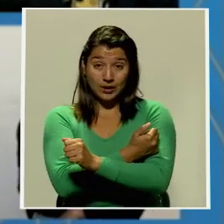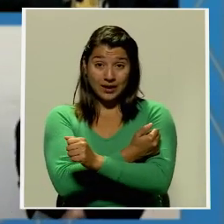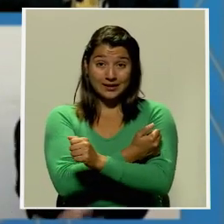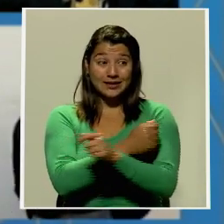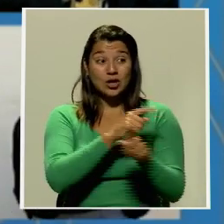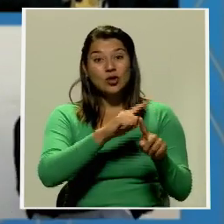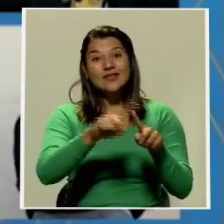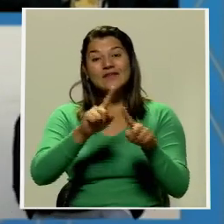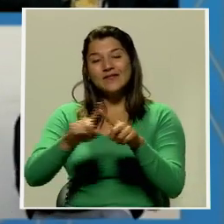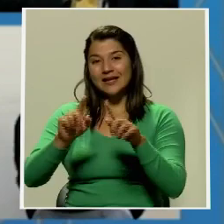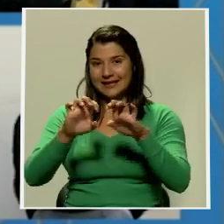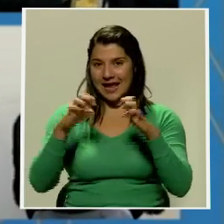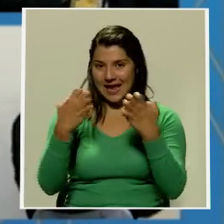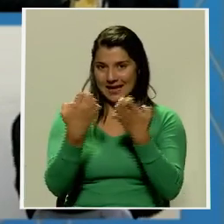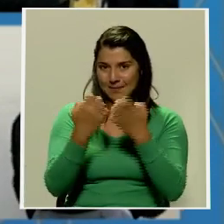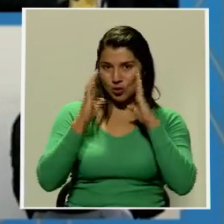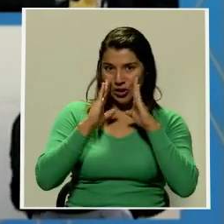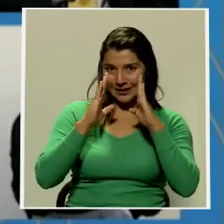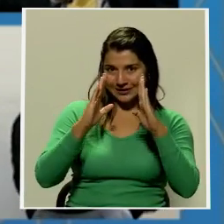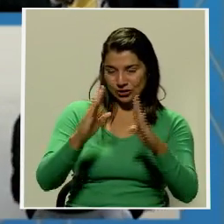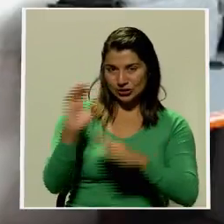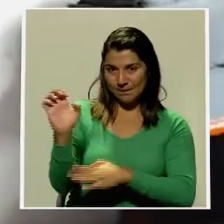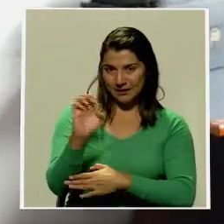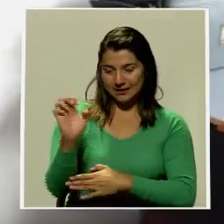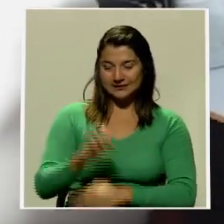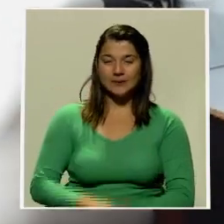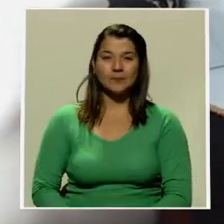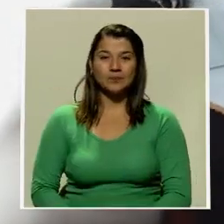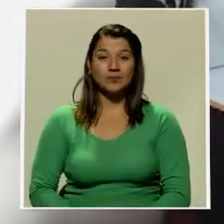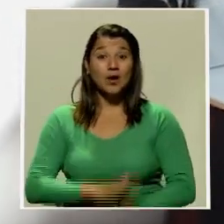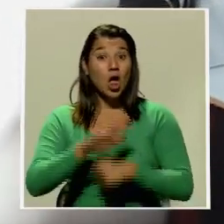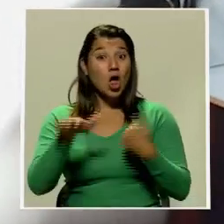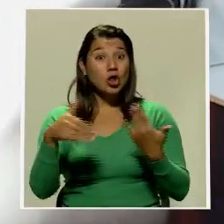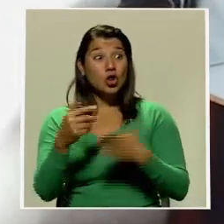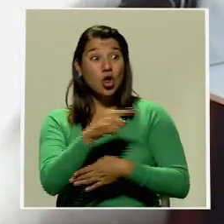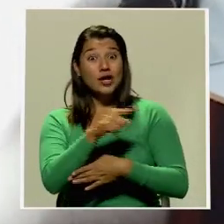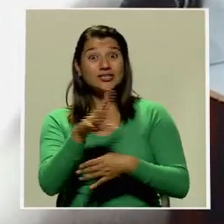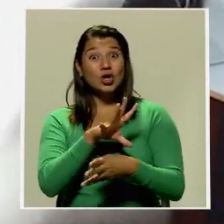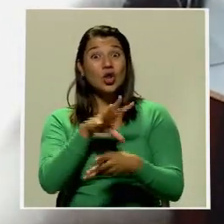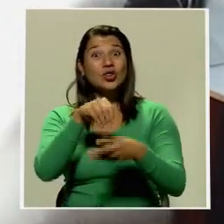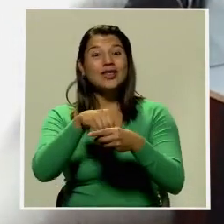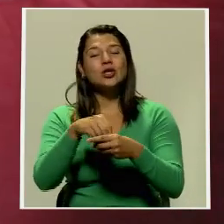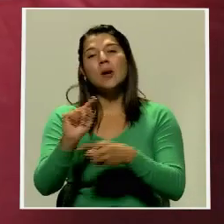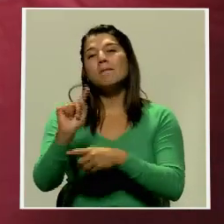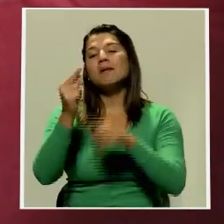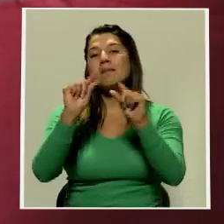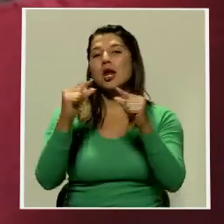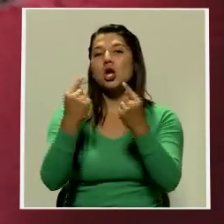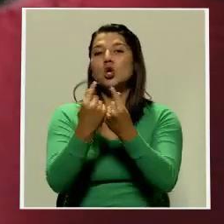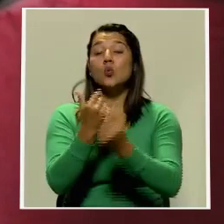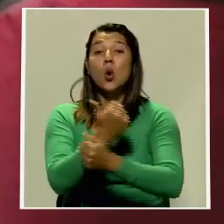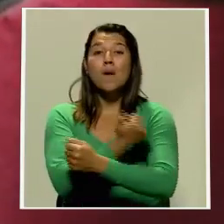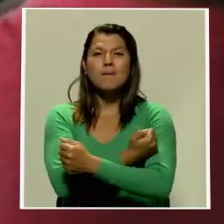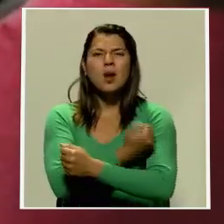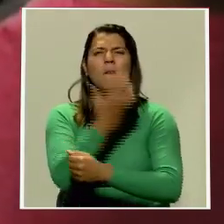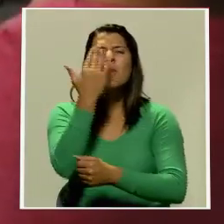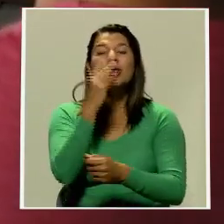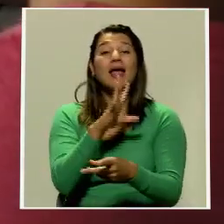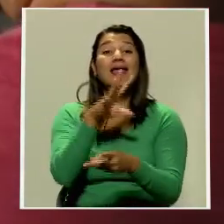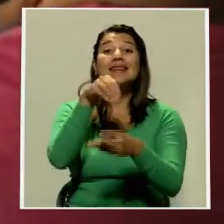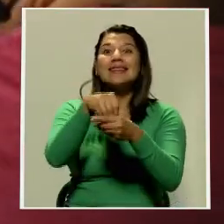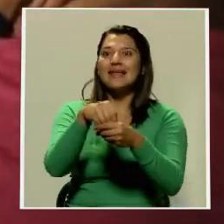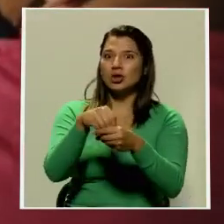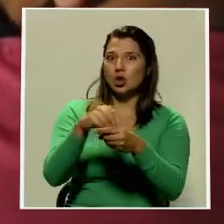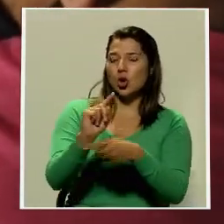los cuerpos de primera respuesta. Todos ellos son parte del primer grupo de vacunación por pertenecer a la